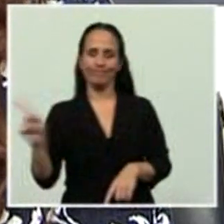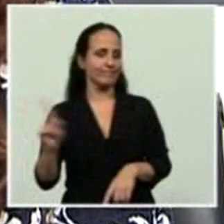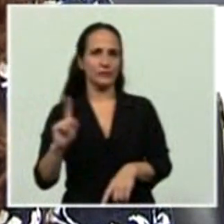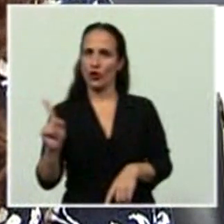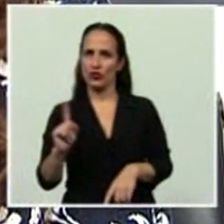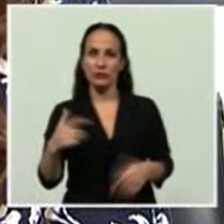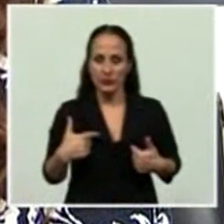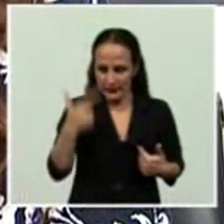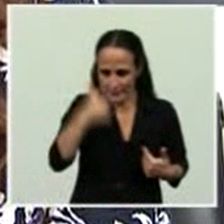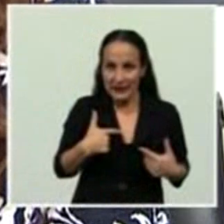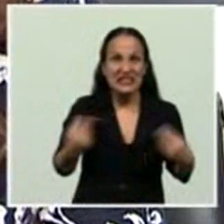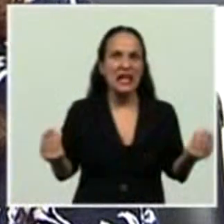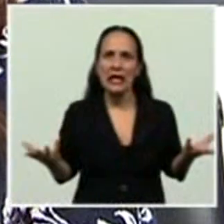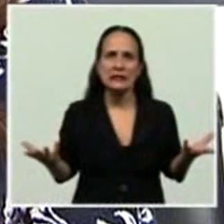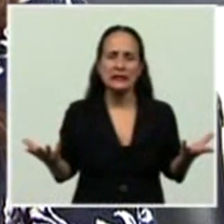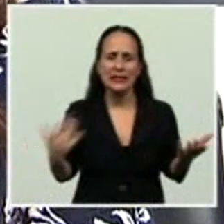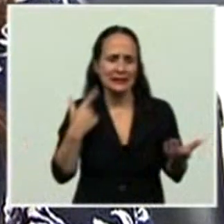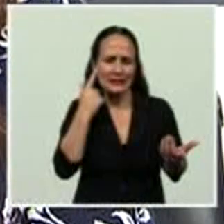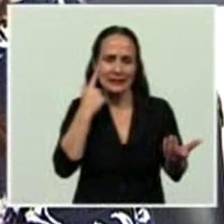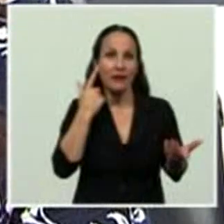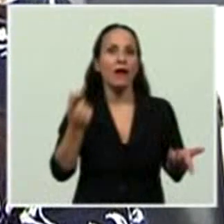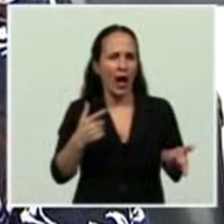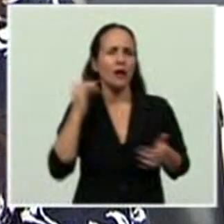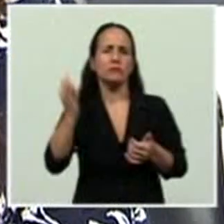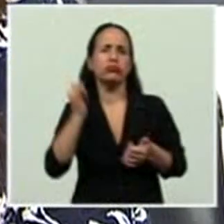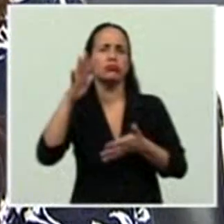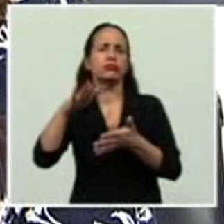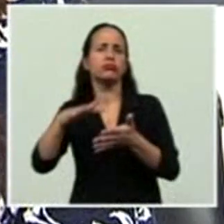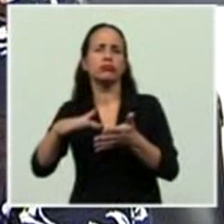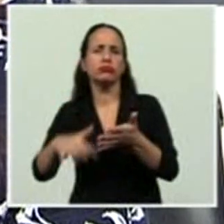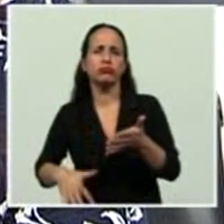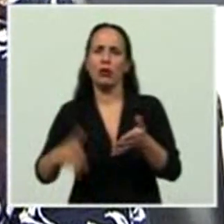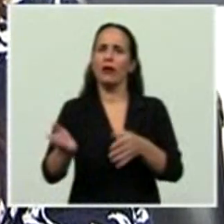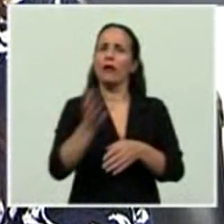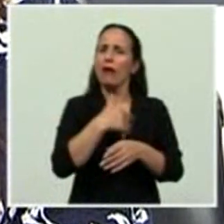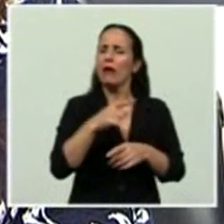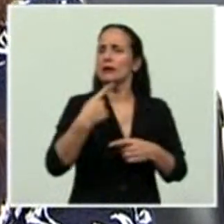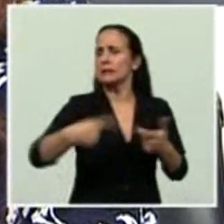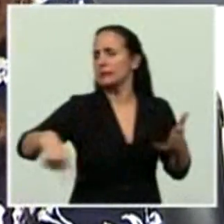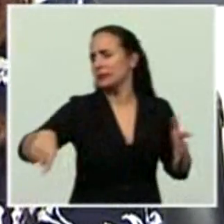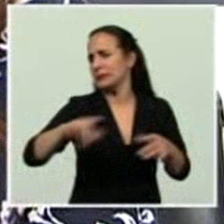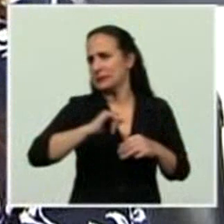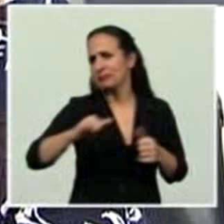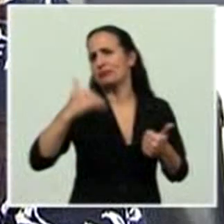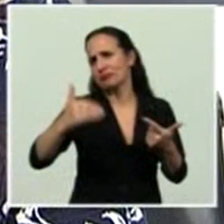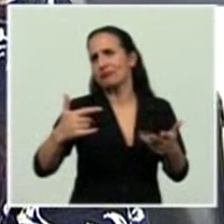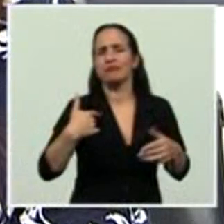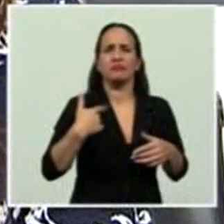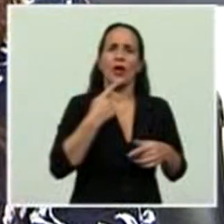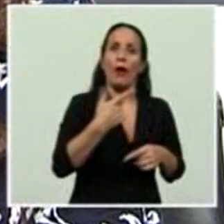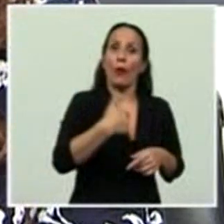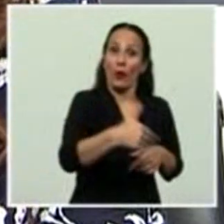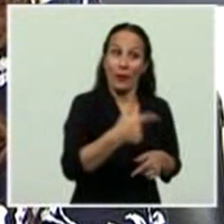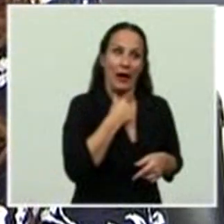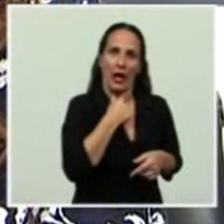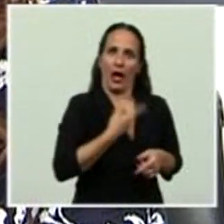hice ahora y bueno y da el raconto de todas las cosas que se publicaron ríos de tinta no de que yo iba por la red